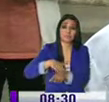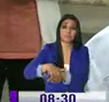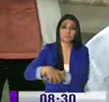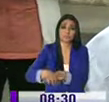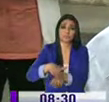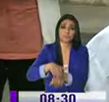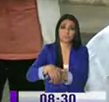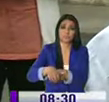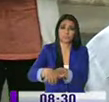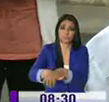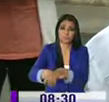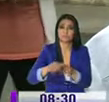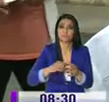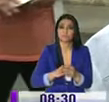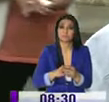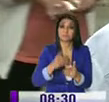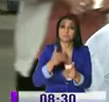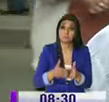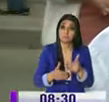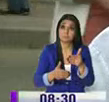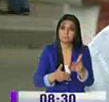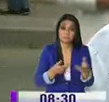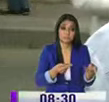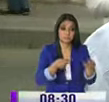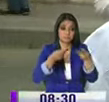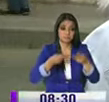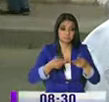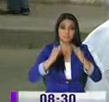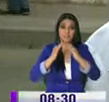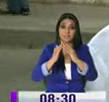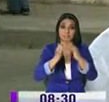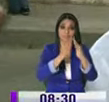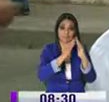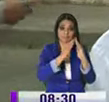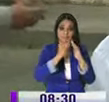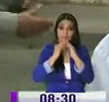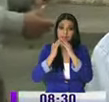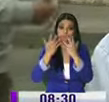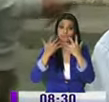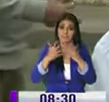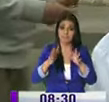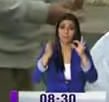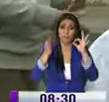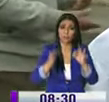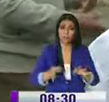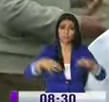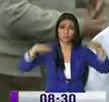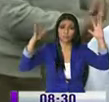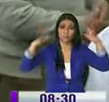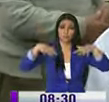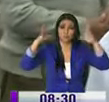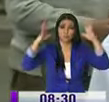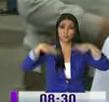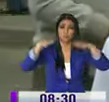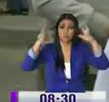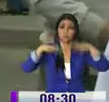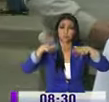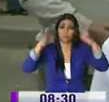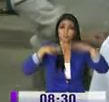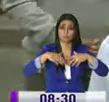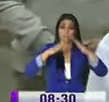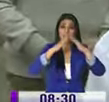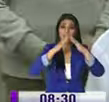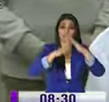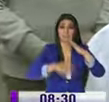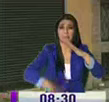los primeros días que nos entregaron las casitas hubo un diluvio se vale el término se nos fueron casitas